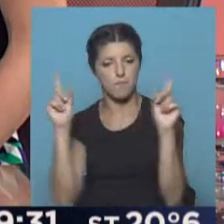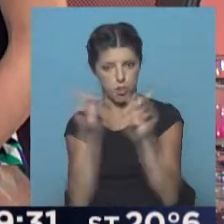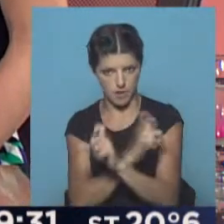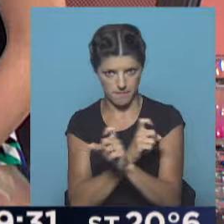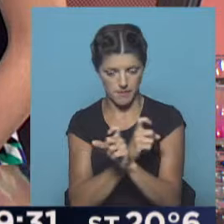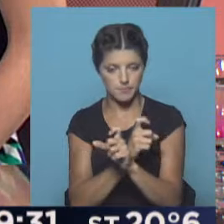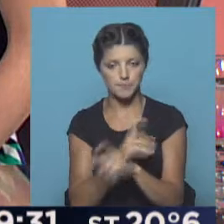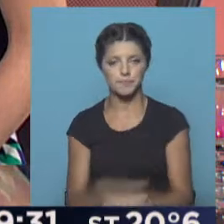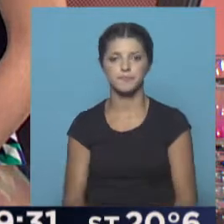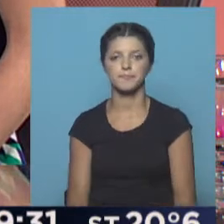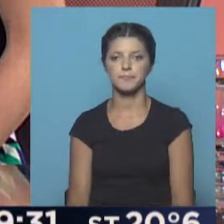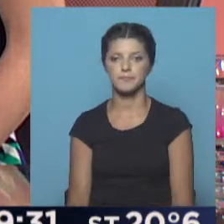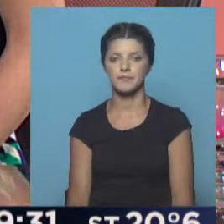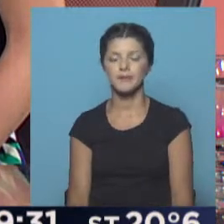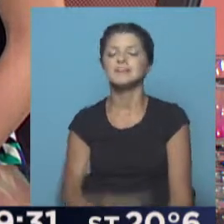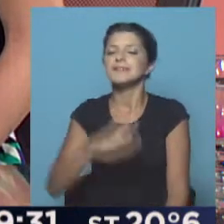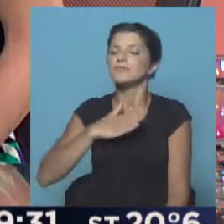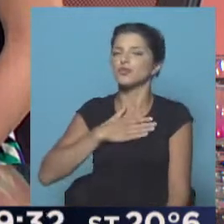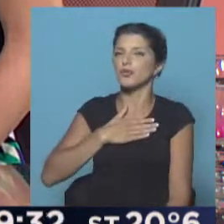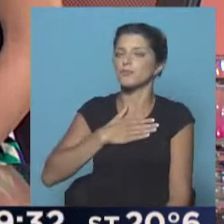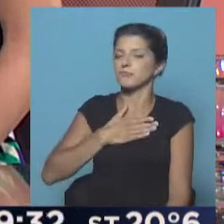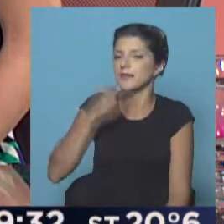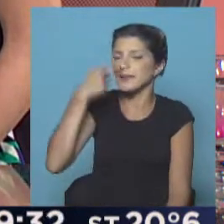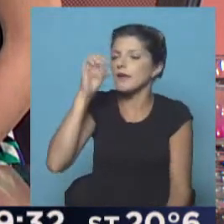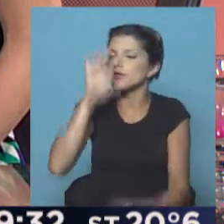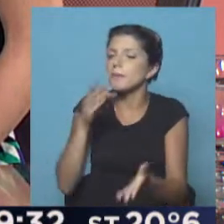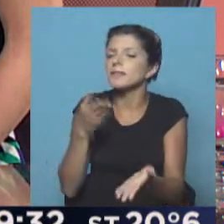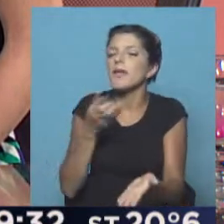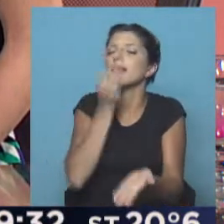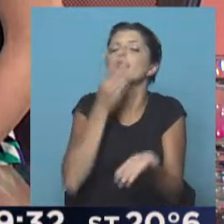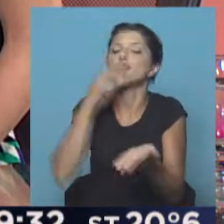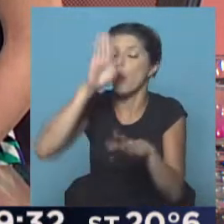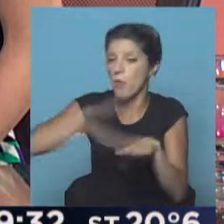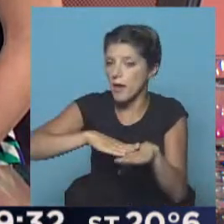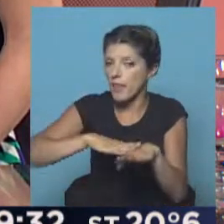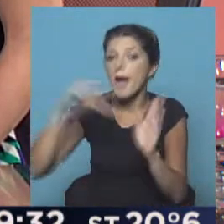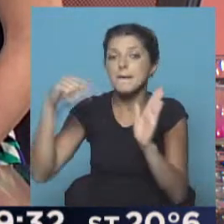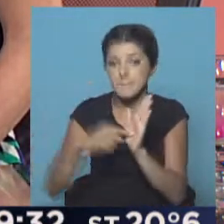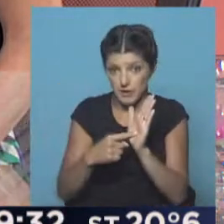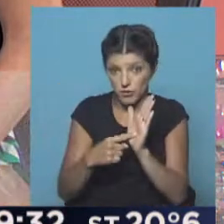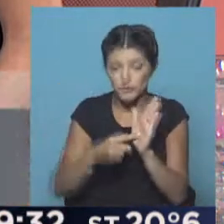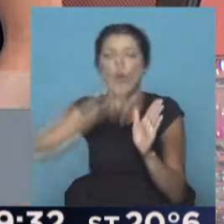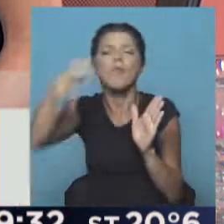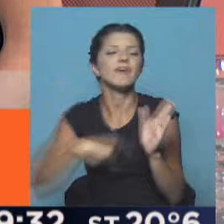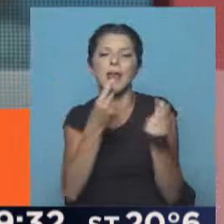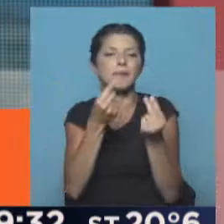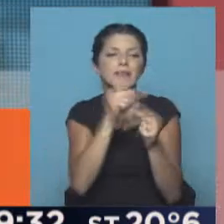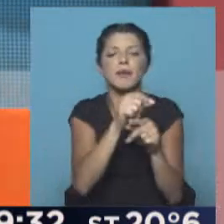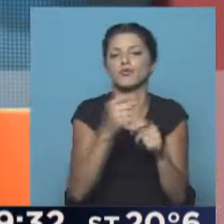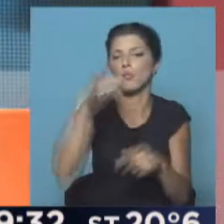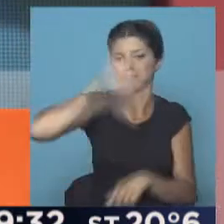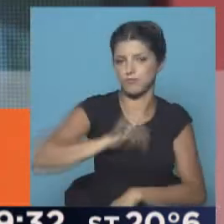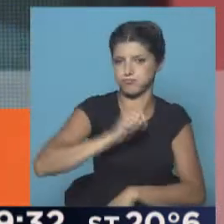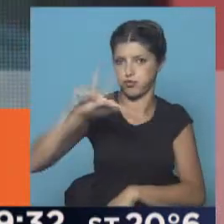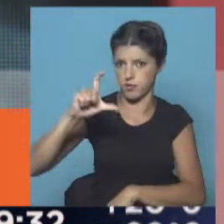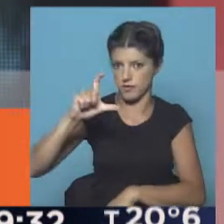para discutir, nos interesaba no solo la declaración jurada de López, sino la manguera, digamos, que había alimentado su patrimonio. ¿Y la investigación